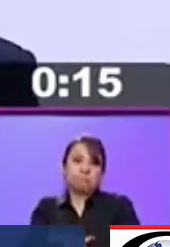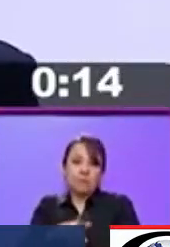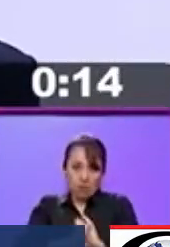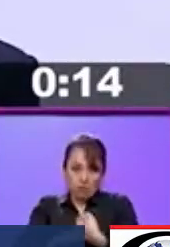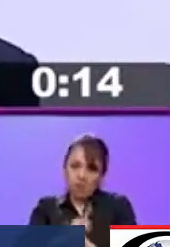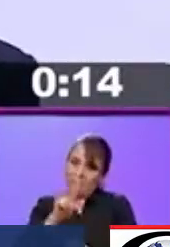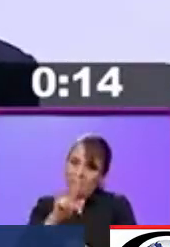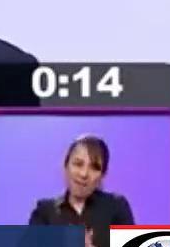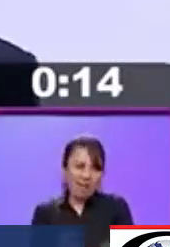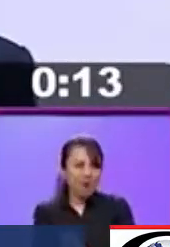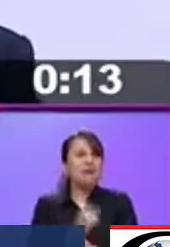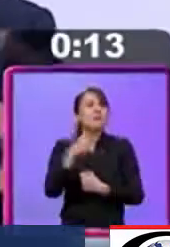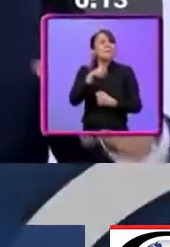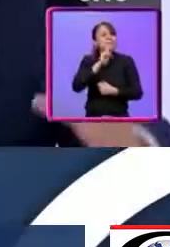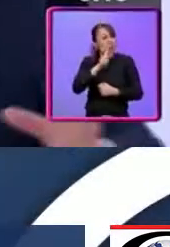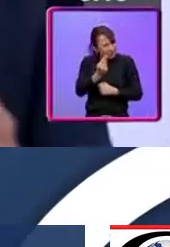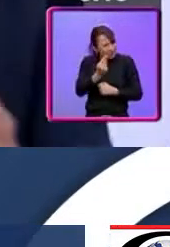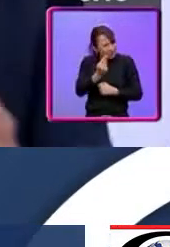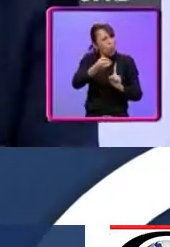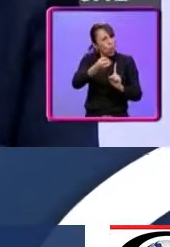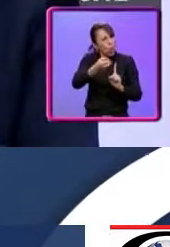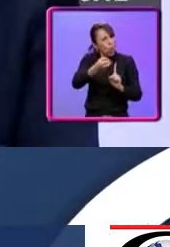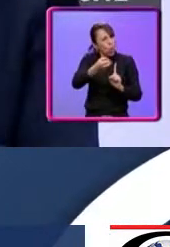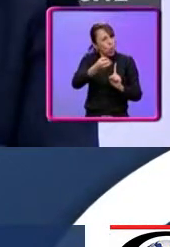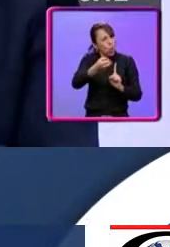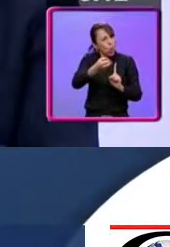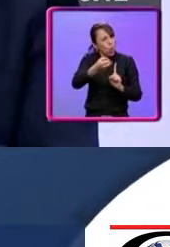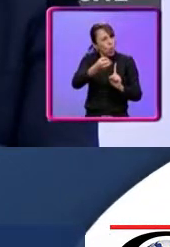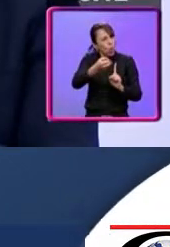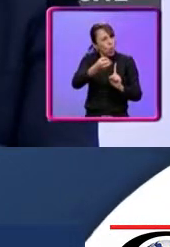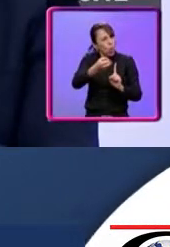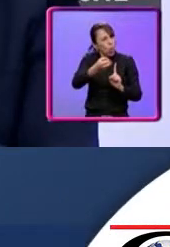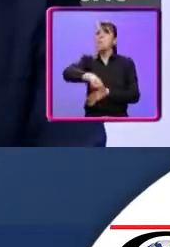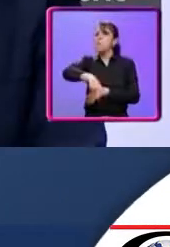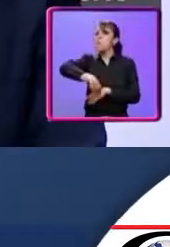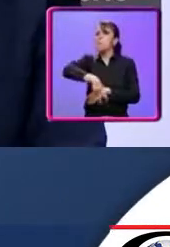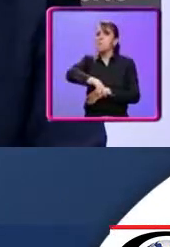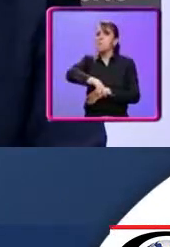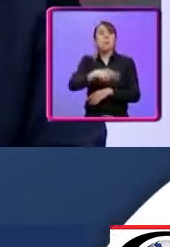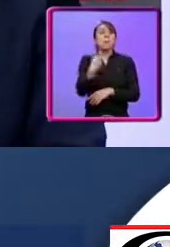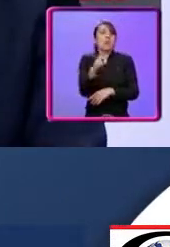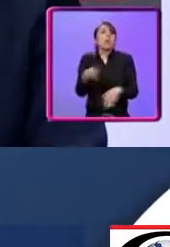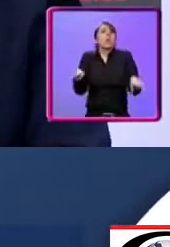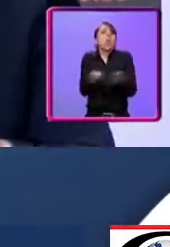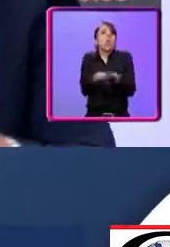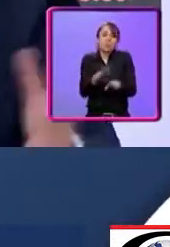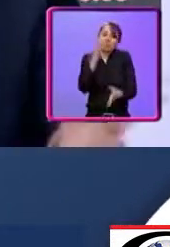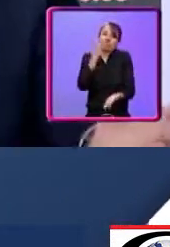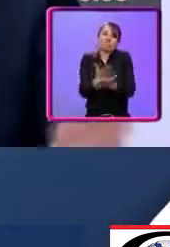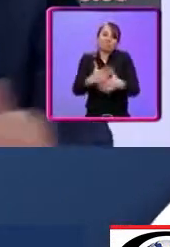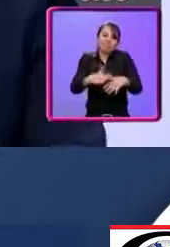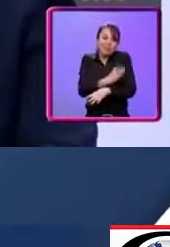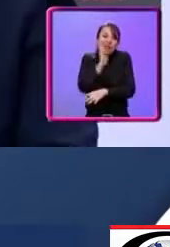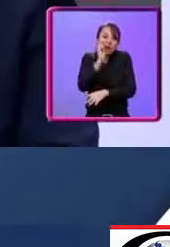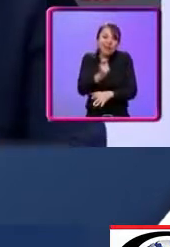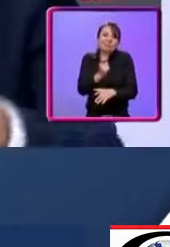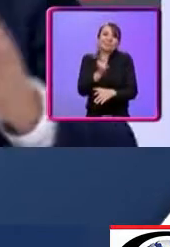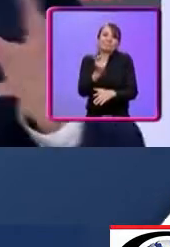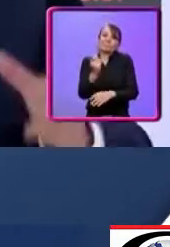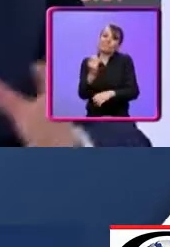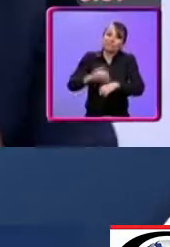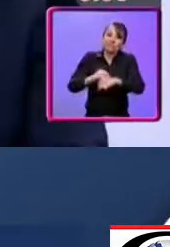Yáñez, mira, el tiempo vuela y más en los espacios radiofónicos. Yo te pediría que nos dieras la oportunidad